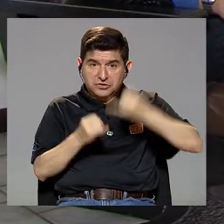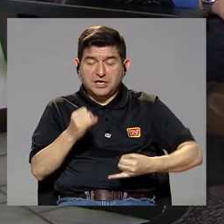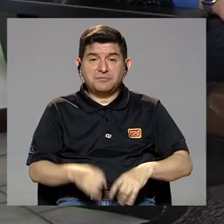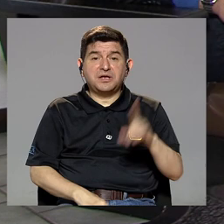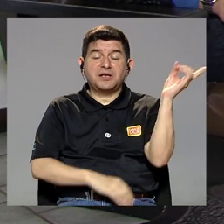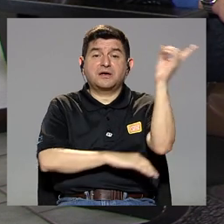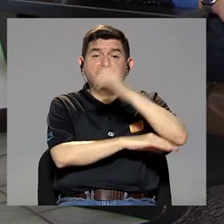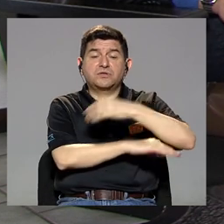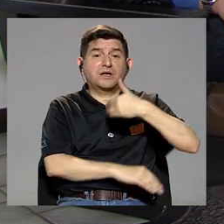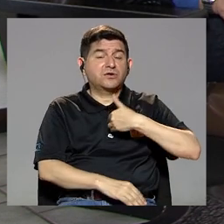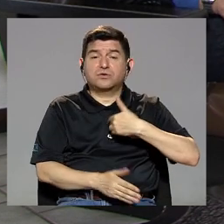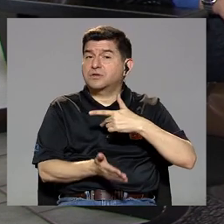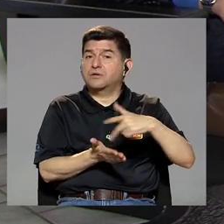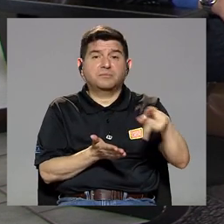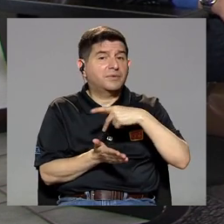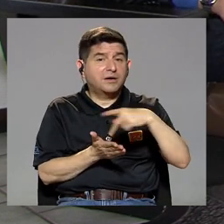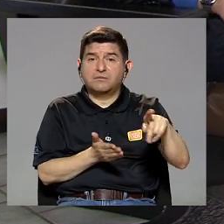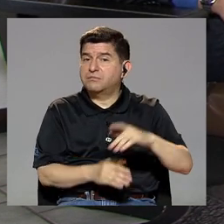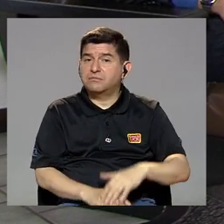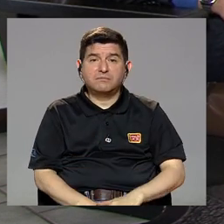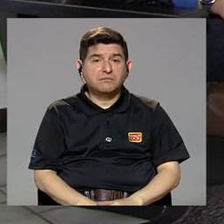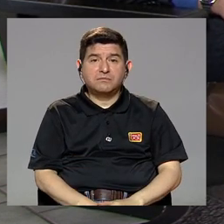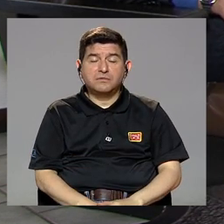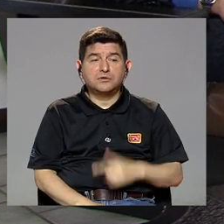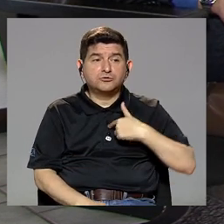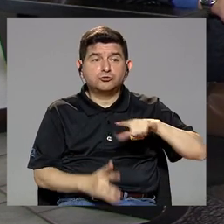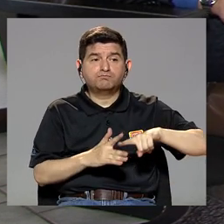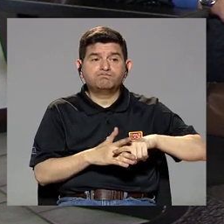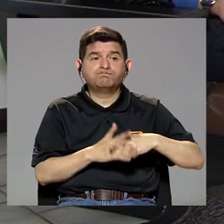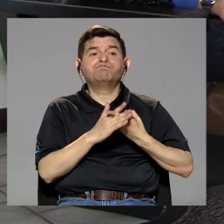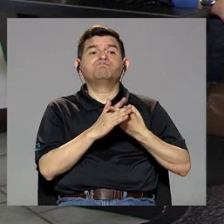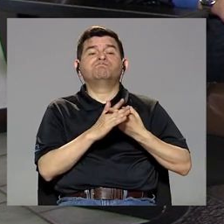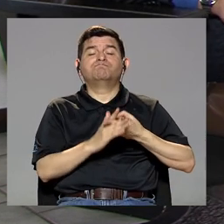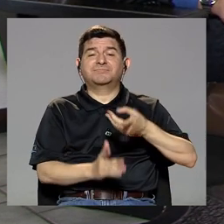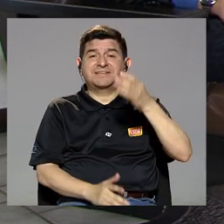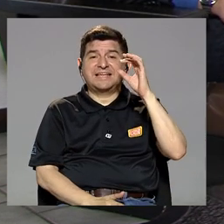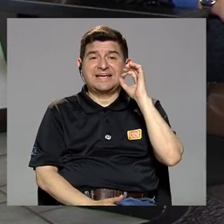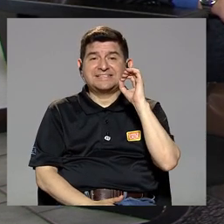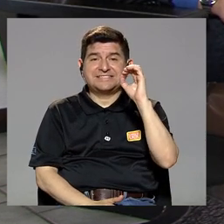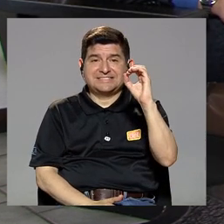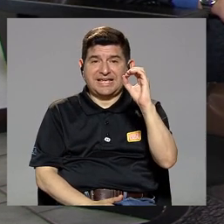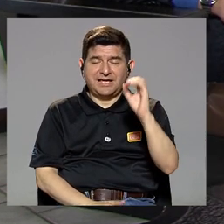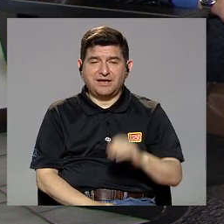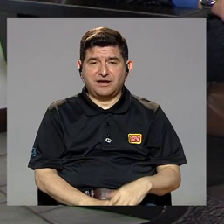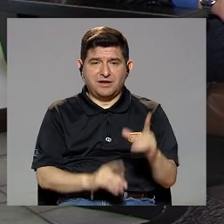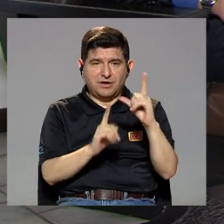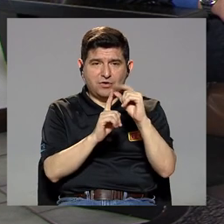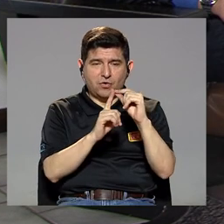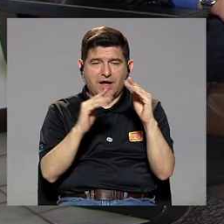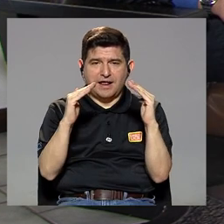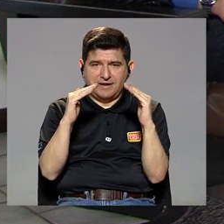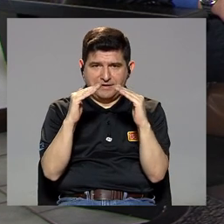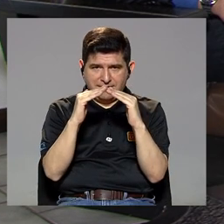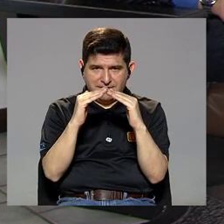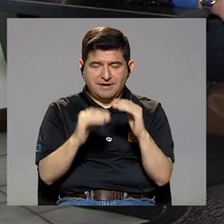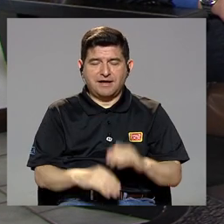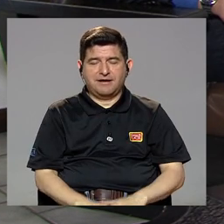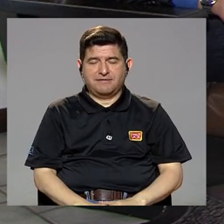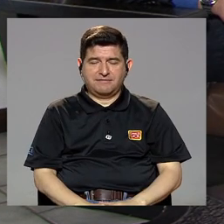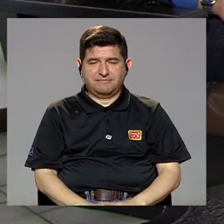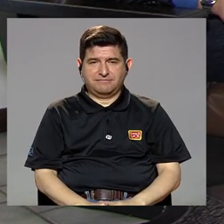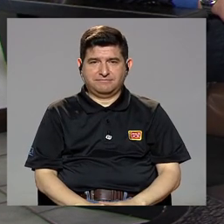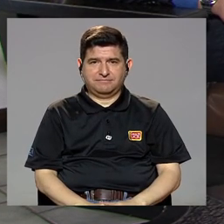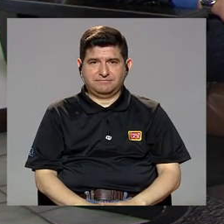no tengo sueldo y entonces tengo que empezar de cero alquilar la casa en que vivíamos